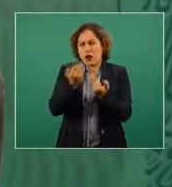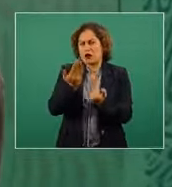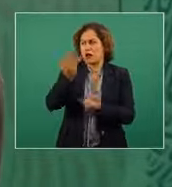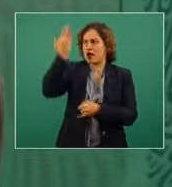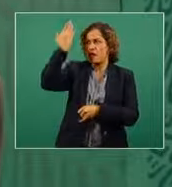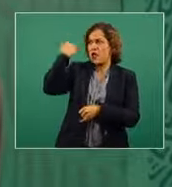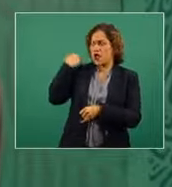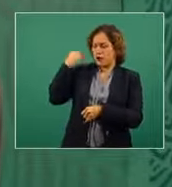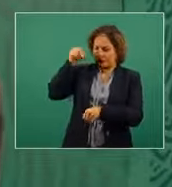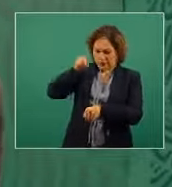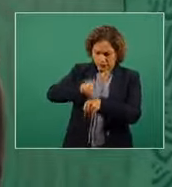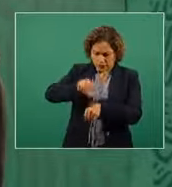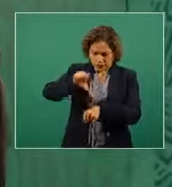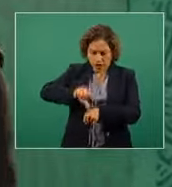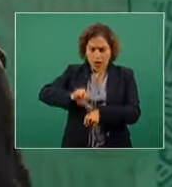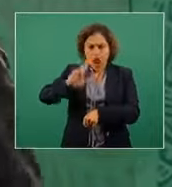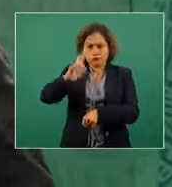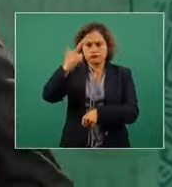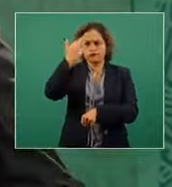el